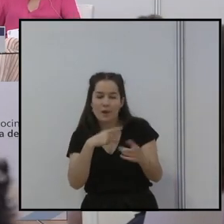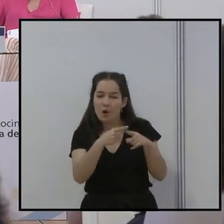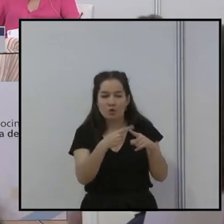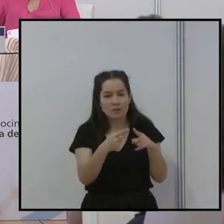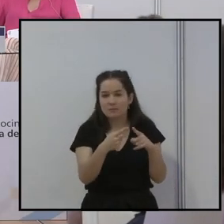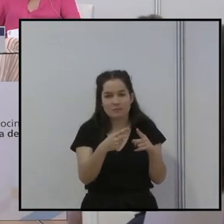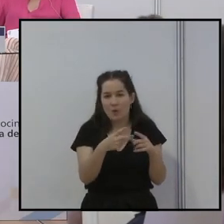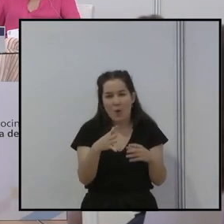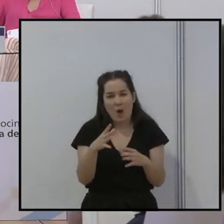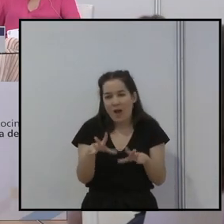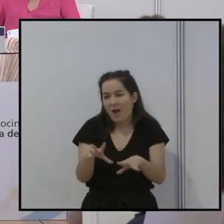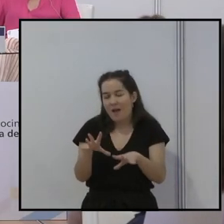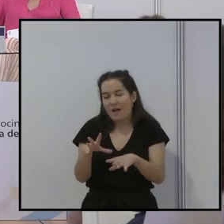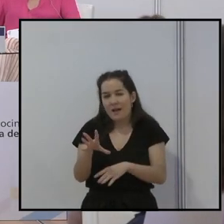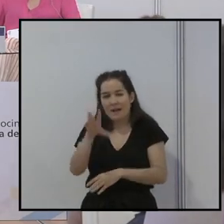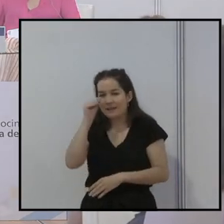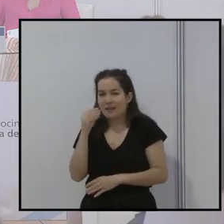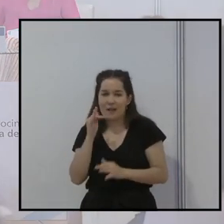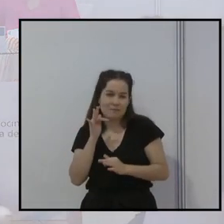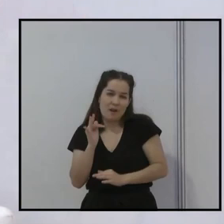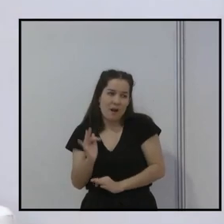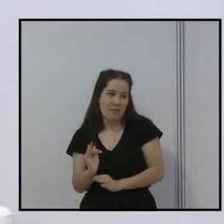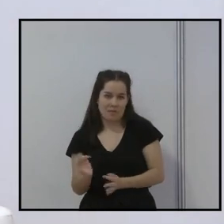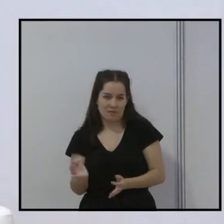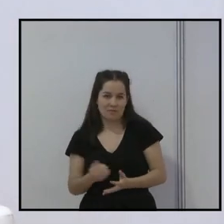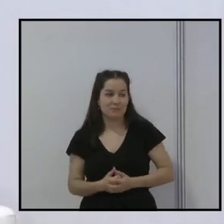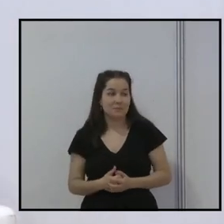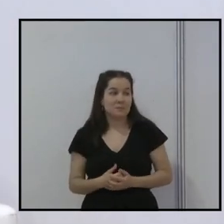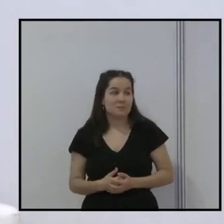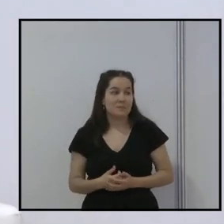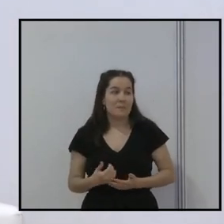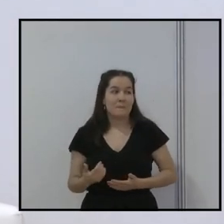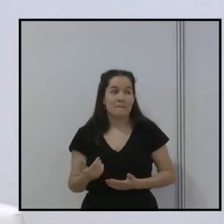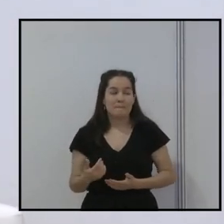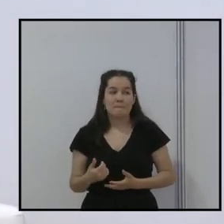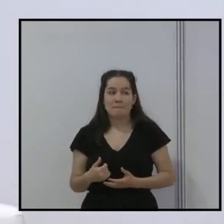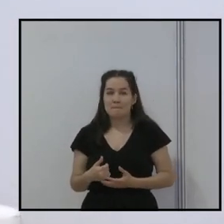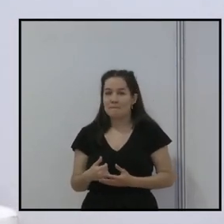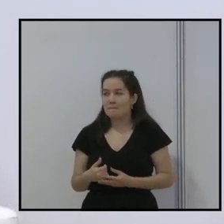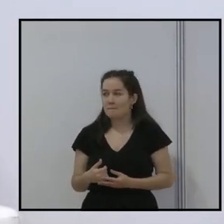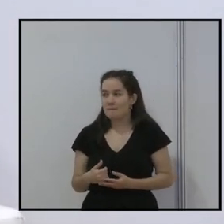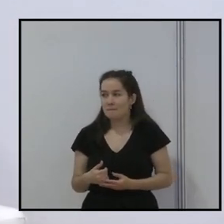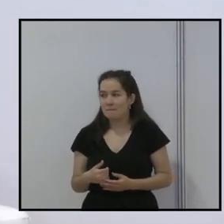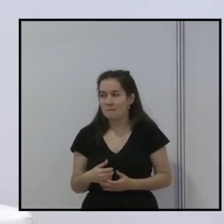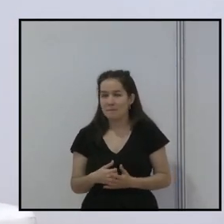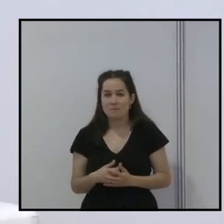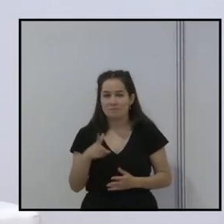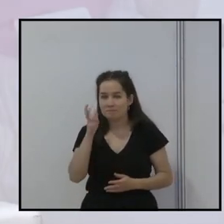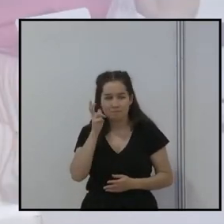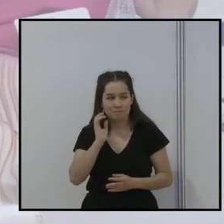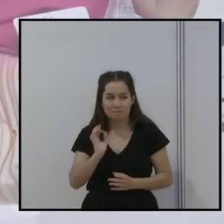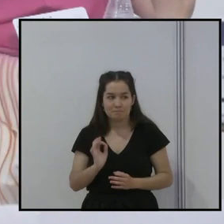No te ha dado por hacerte psicólogo. Es muy habitual después de una época de estas duras. Y me ha dado todavía, espérate. De por la psicología. Yo